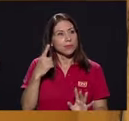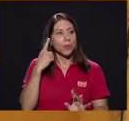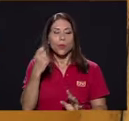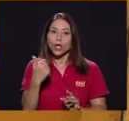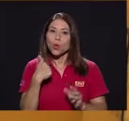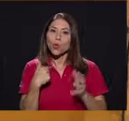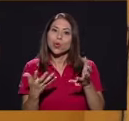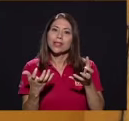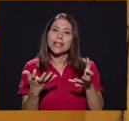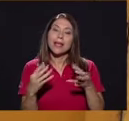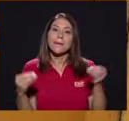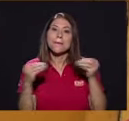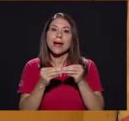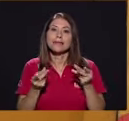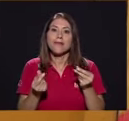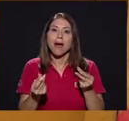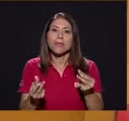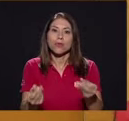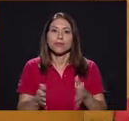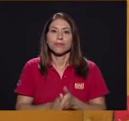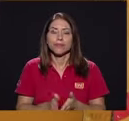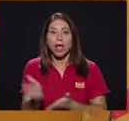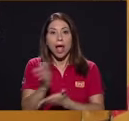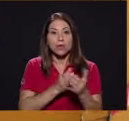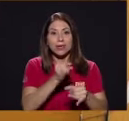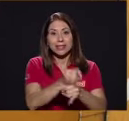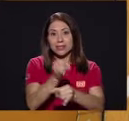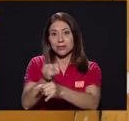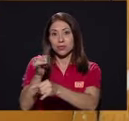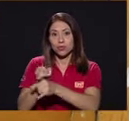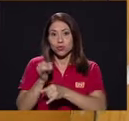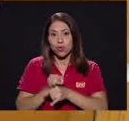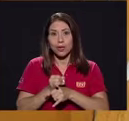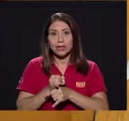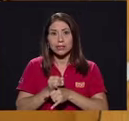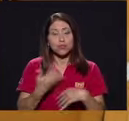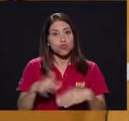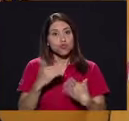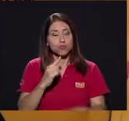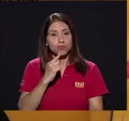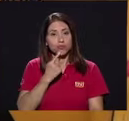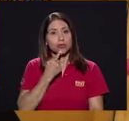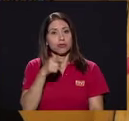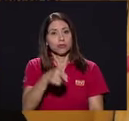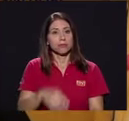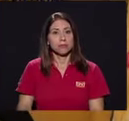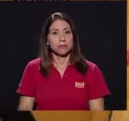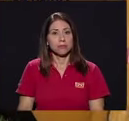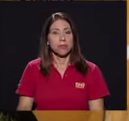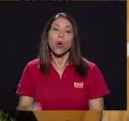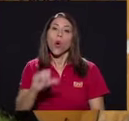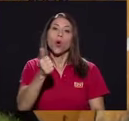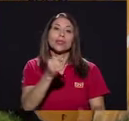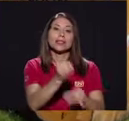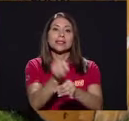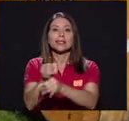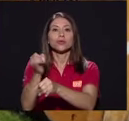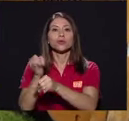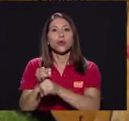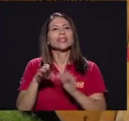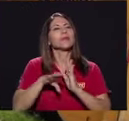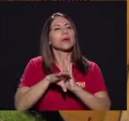uno desearía que fuera más rápido. Hay instituciones que han tomado muy en serio esto, otras, como